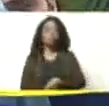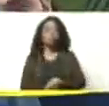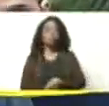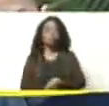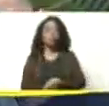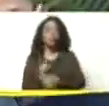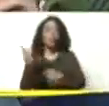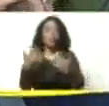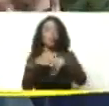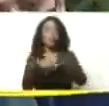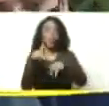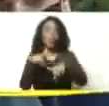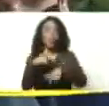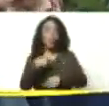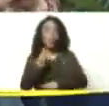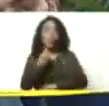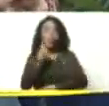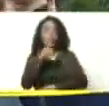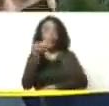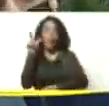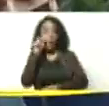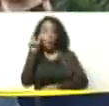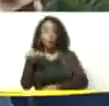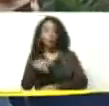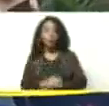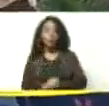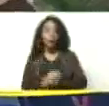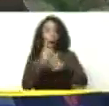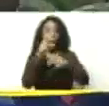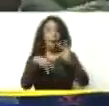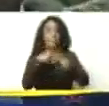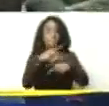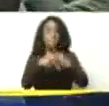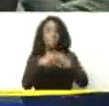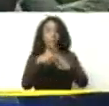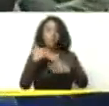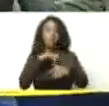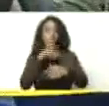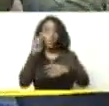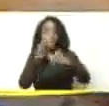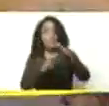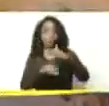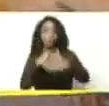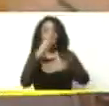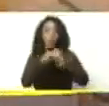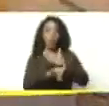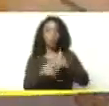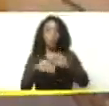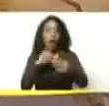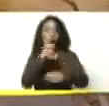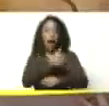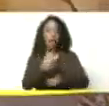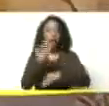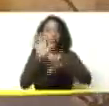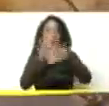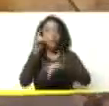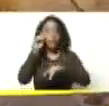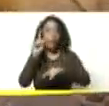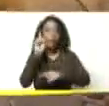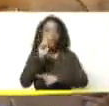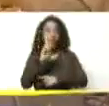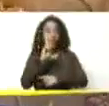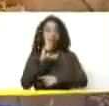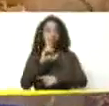integrado ahorita como les era compañera de laura lorenzo al plan puebla pues lo estamos proyectando este cada 15 días una